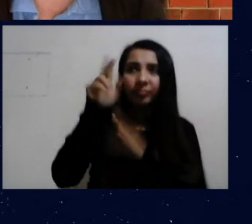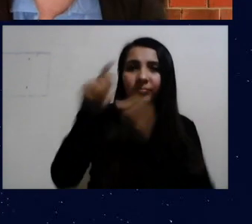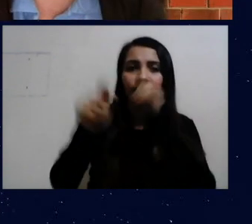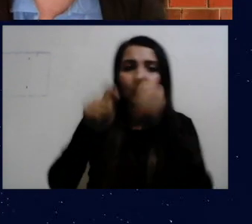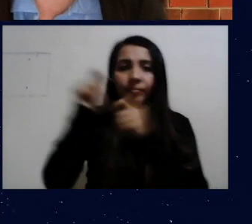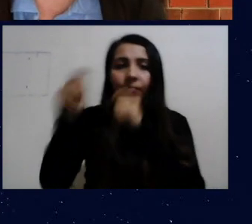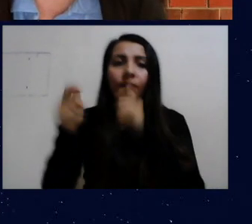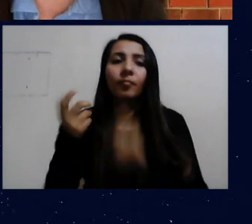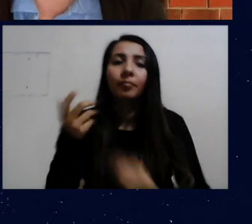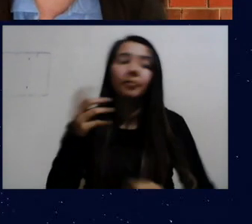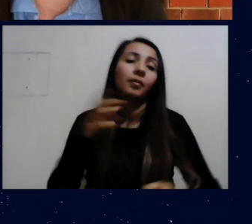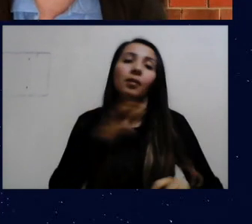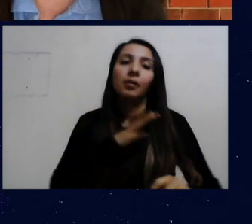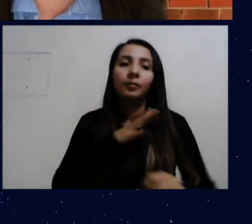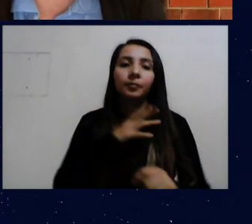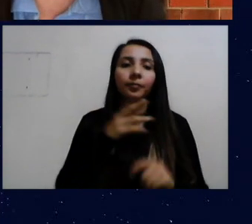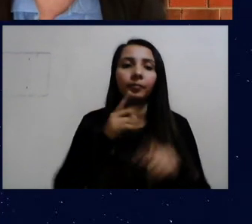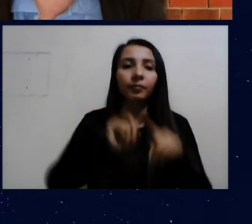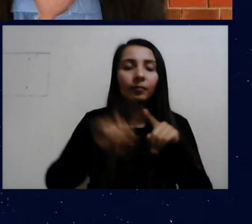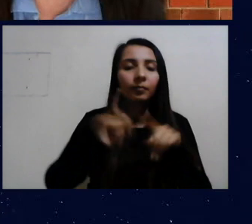haces un diseño